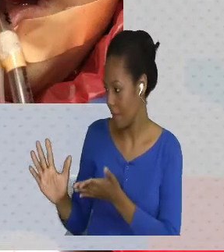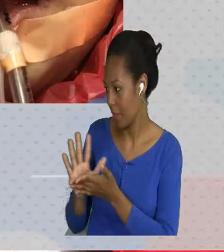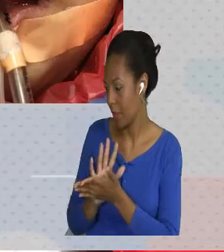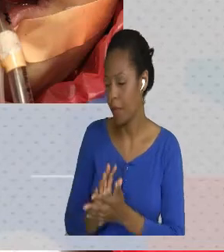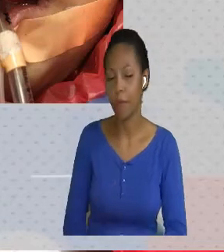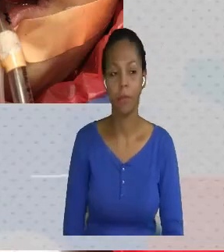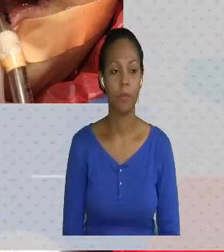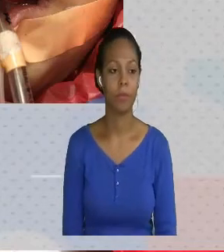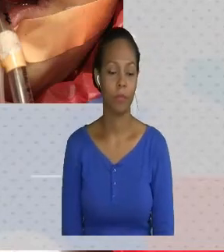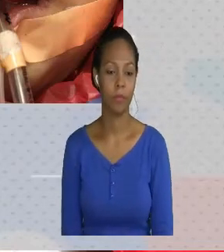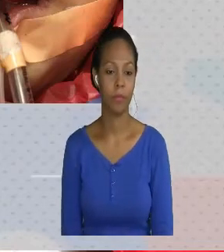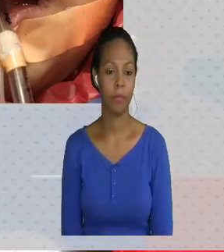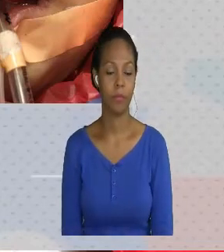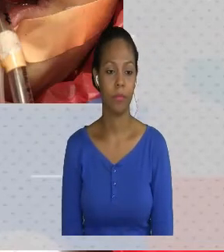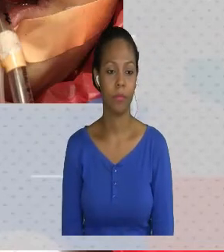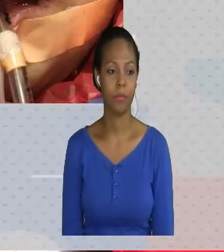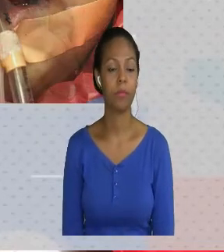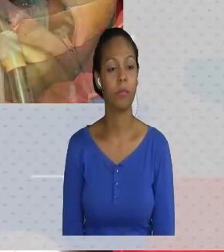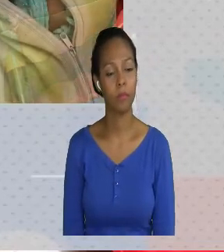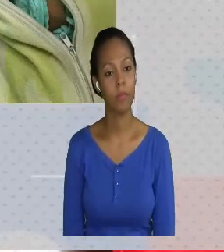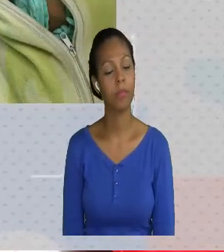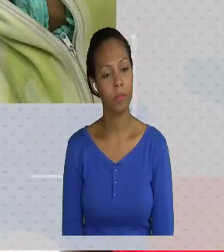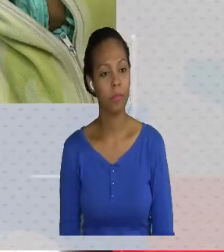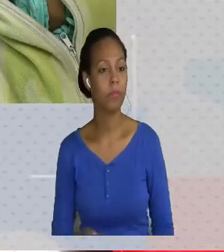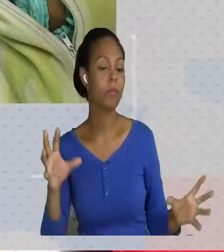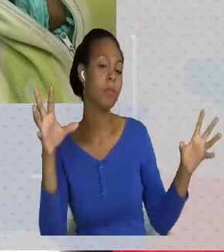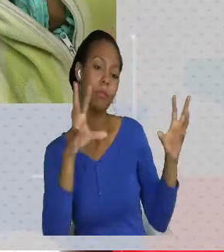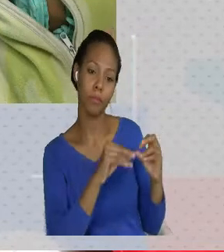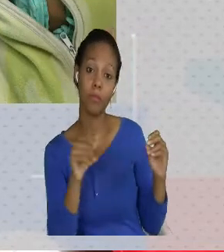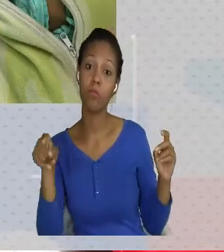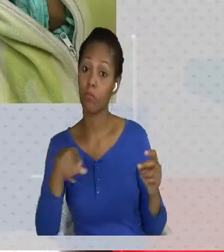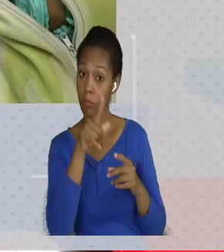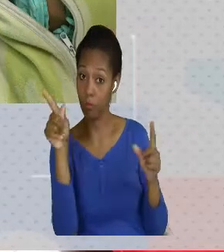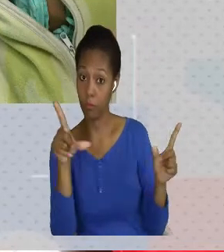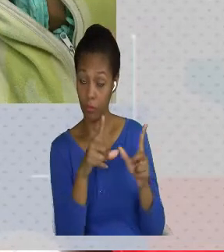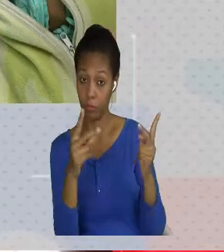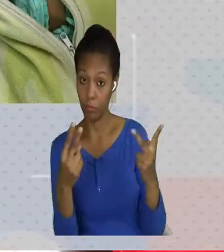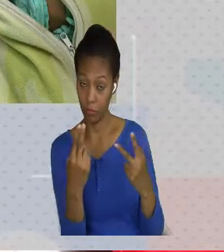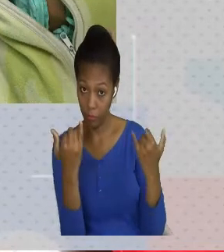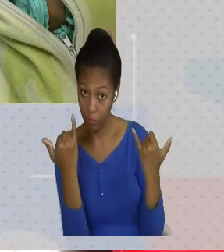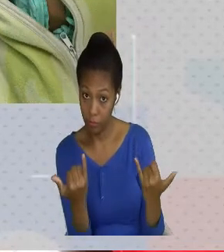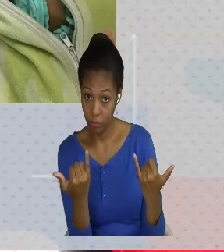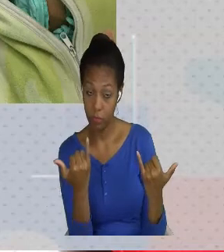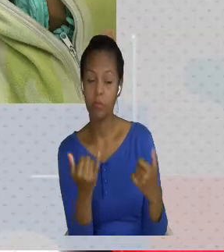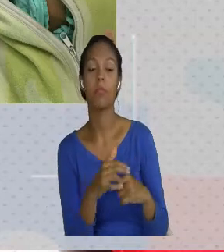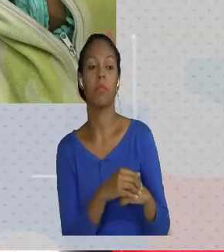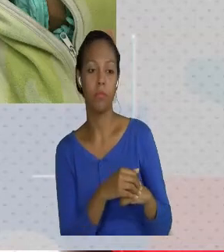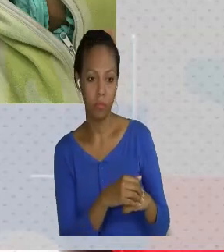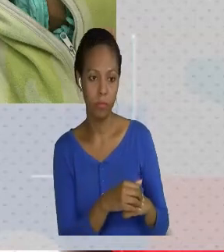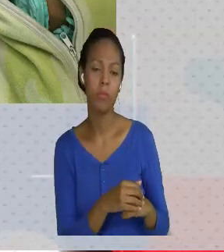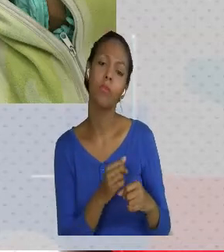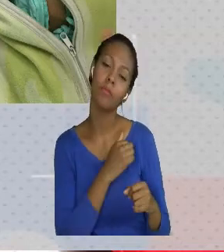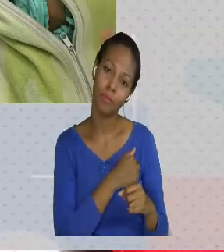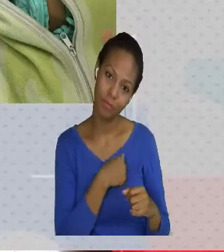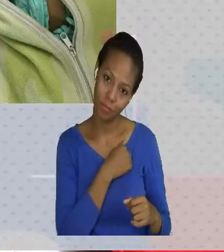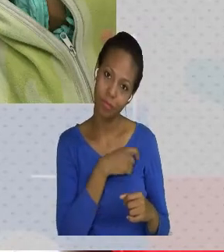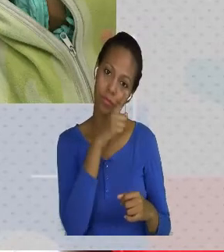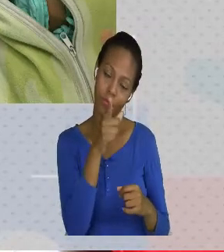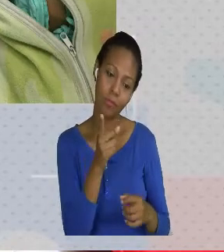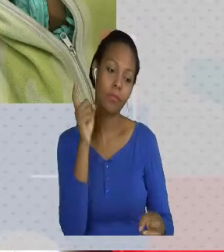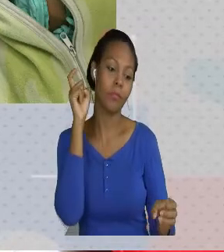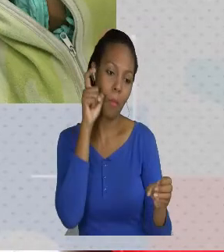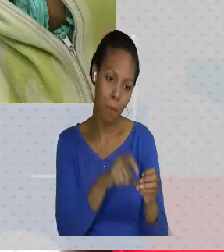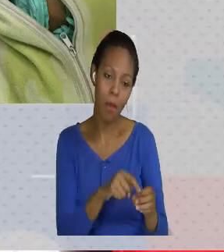la invitación a nuestros televidentes. Bueno, la invitación es para todos los televidentes que nos están viendo en este momento, que por favor asistan a inscribir